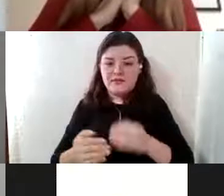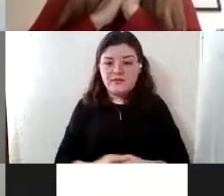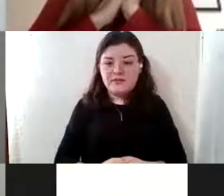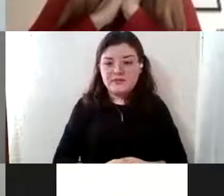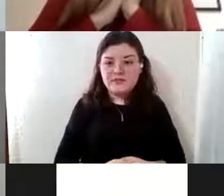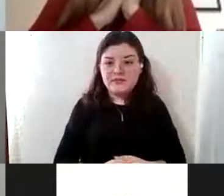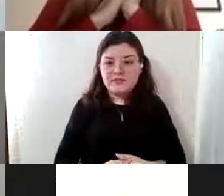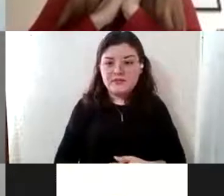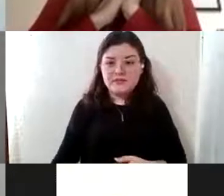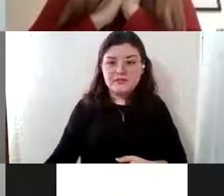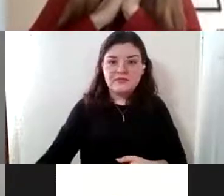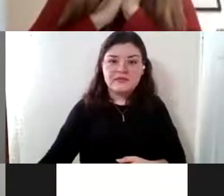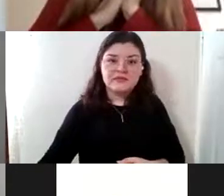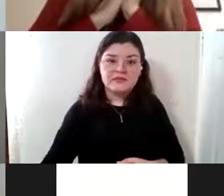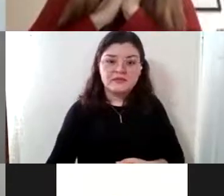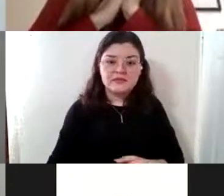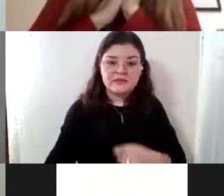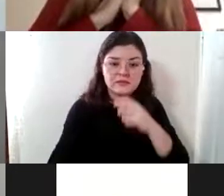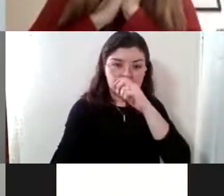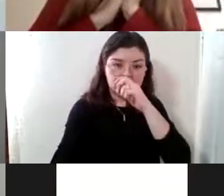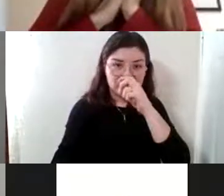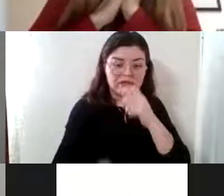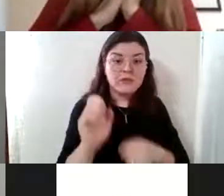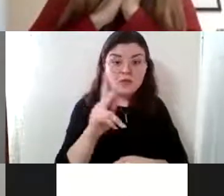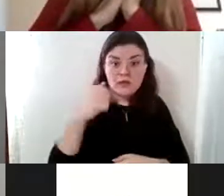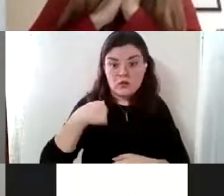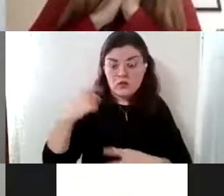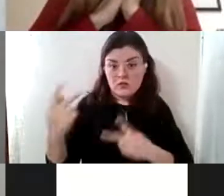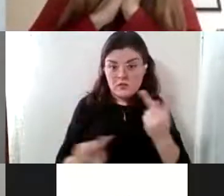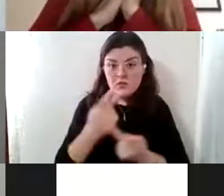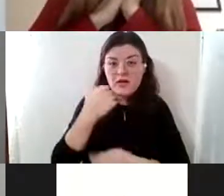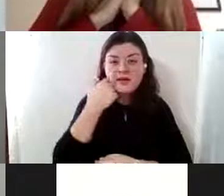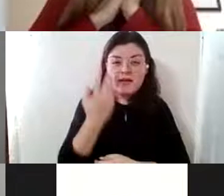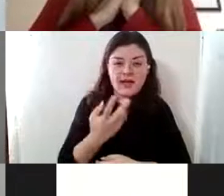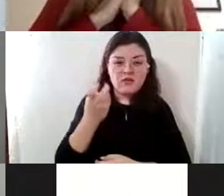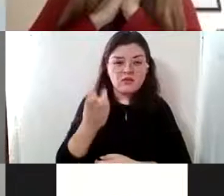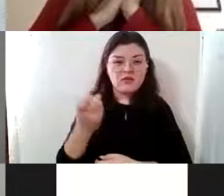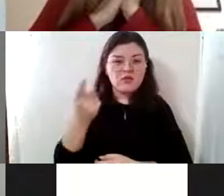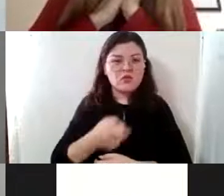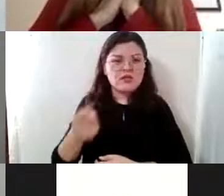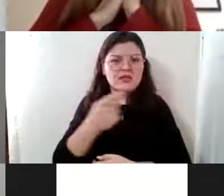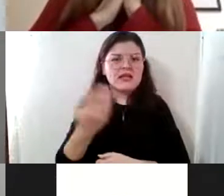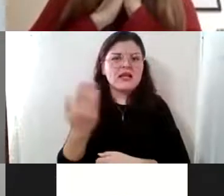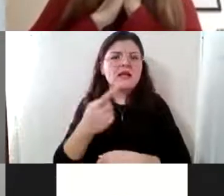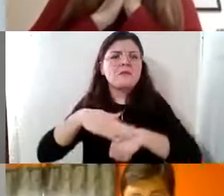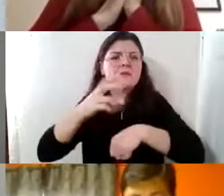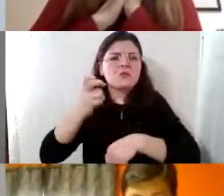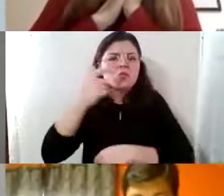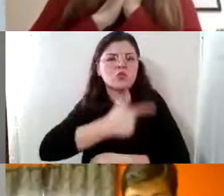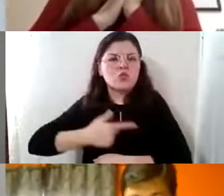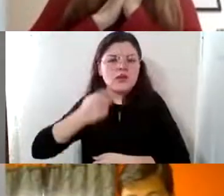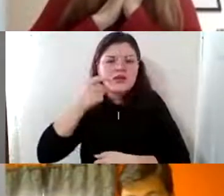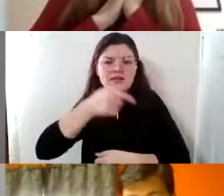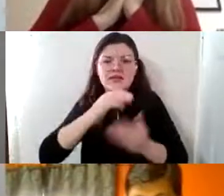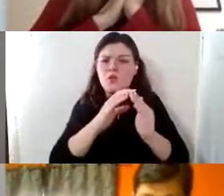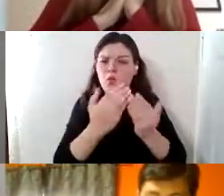terminado. Quiero preguntarles en este momento, ¿qué fue lo que más les gustó de este cuento? Pueden